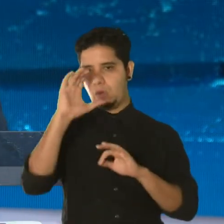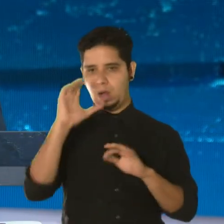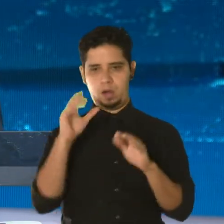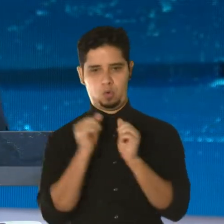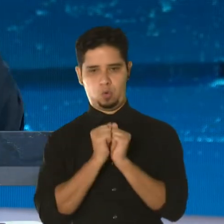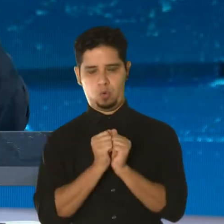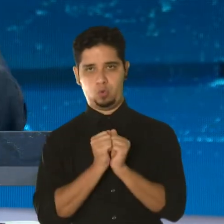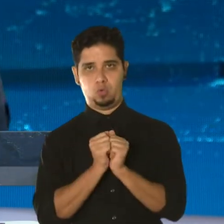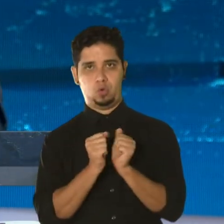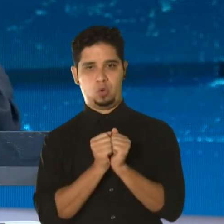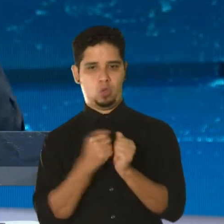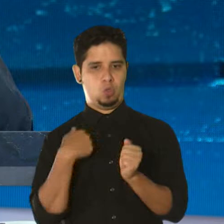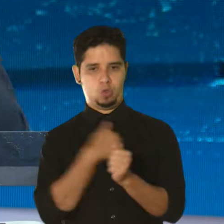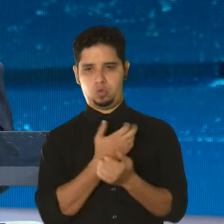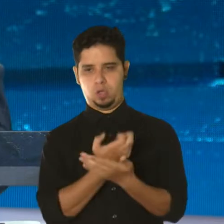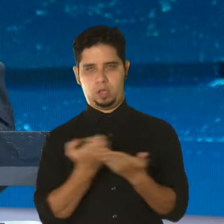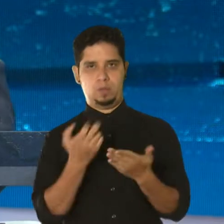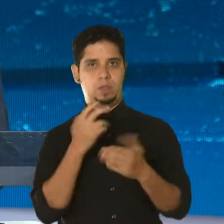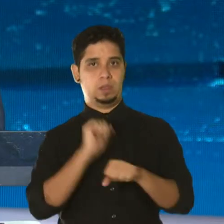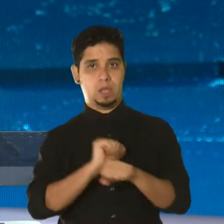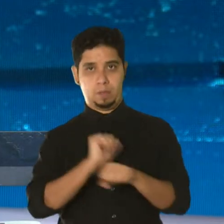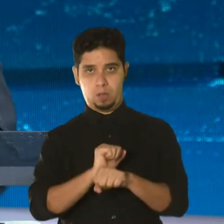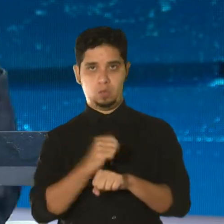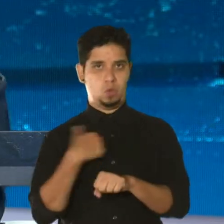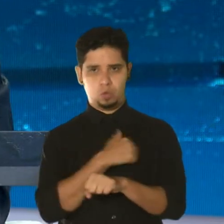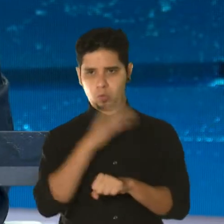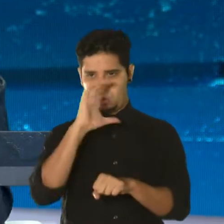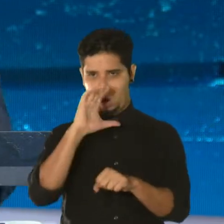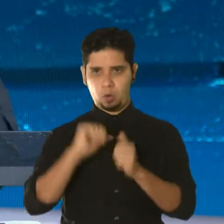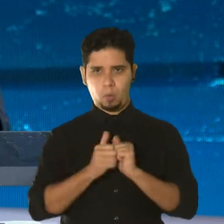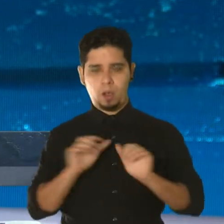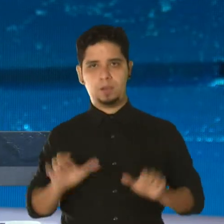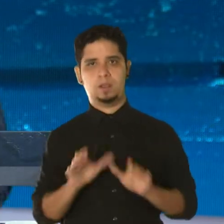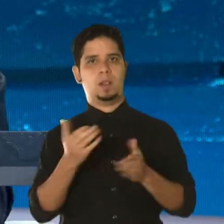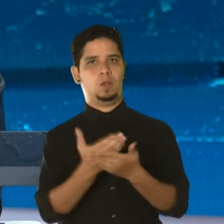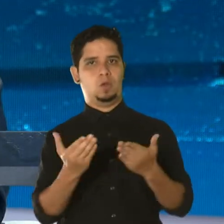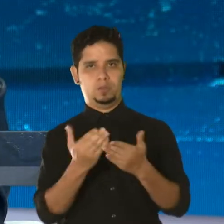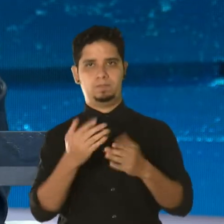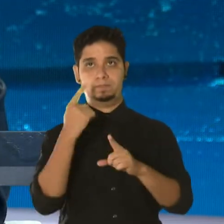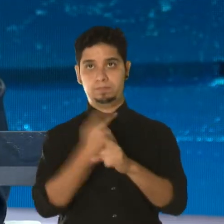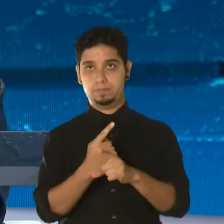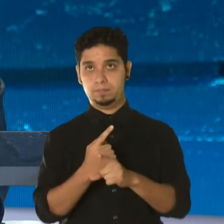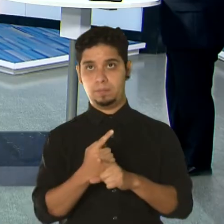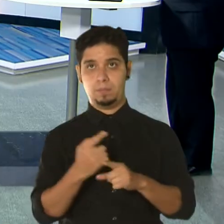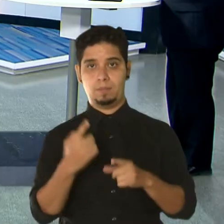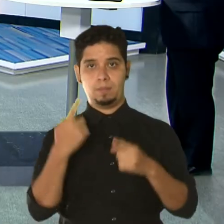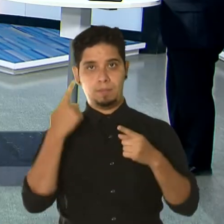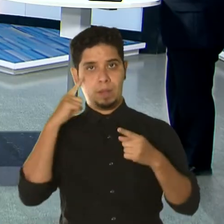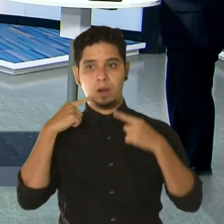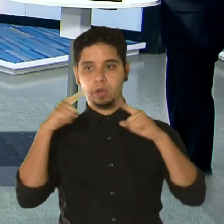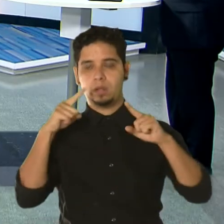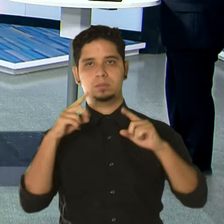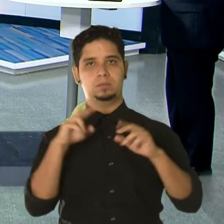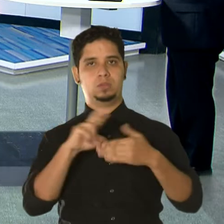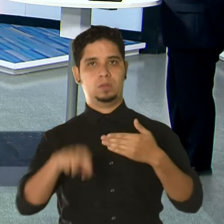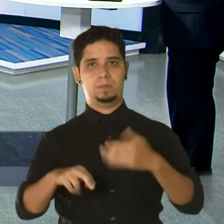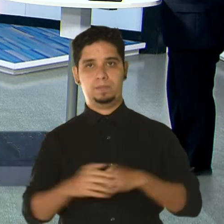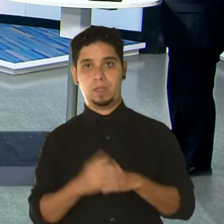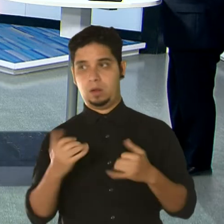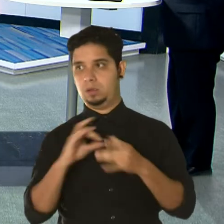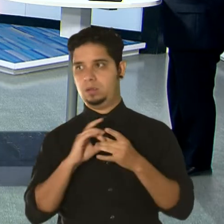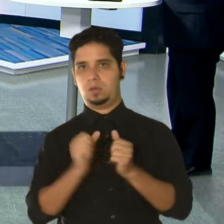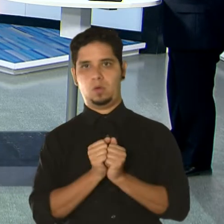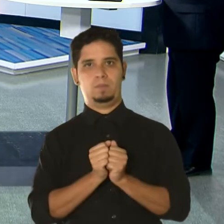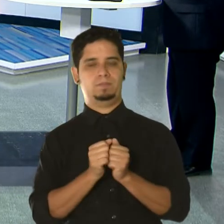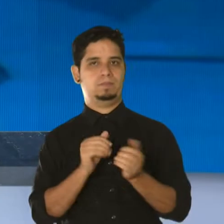juntos, ¿verdad?, con nuestros equipos de trabajo, buscar qué hacemos distinto para lograr los resultados. Pero voy a dar un ejemplo rápido, y es, por ejemplo, en el área de medicina. Nos